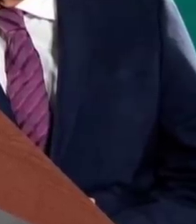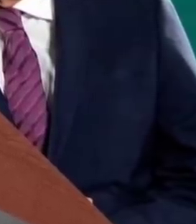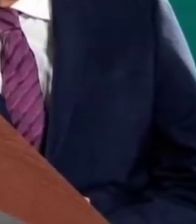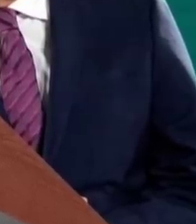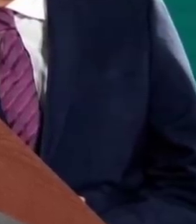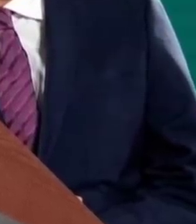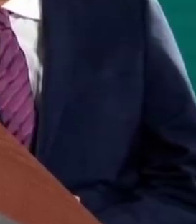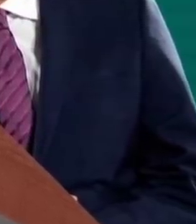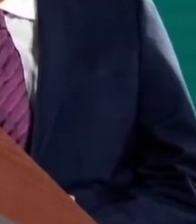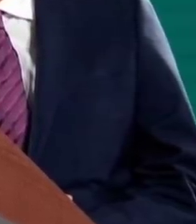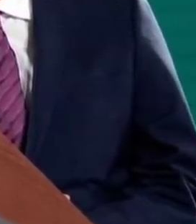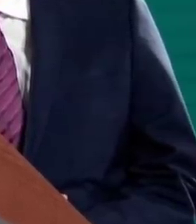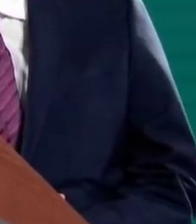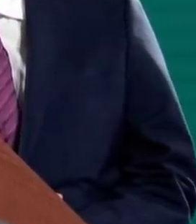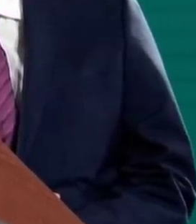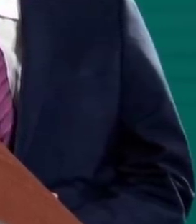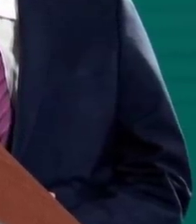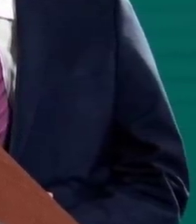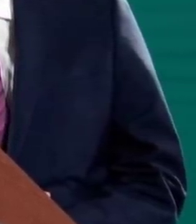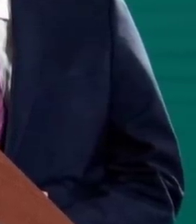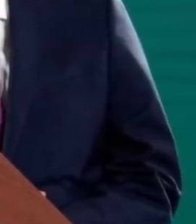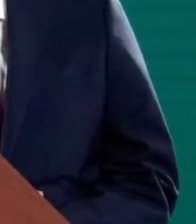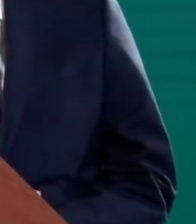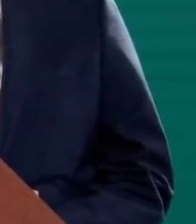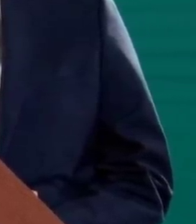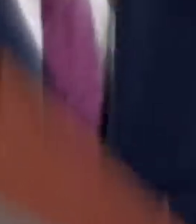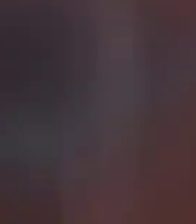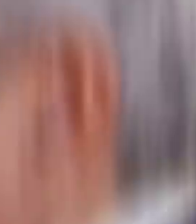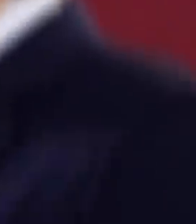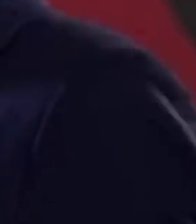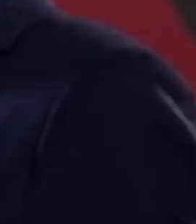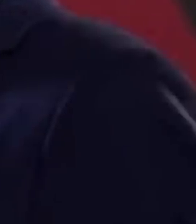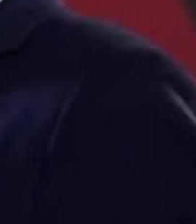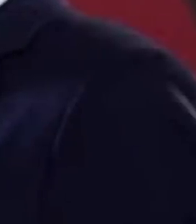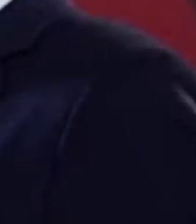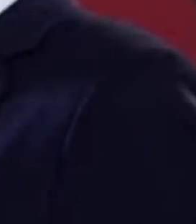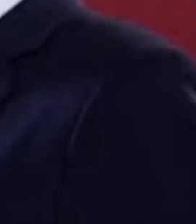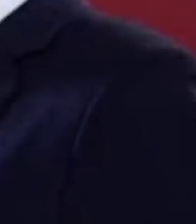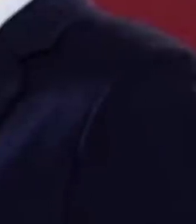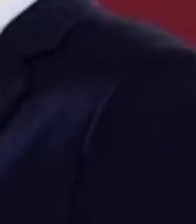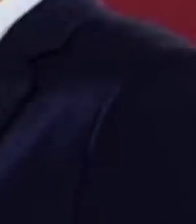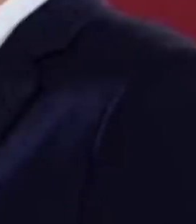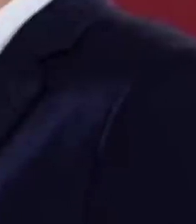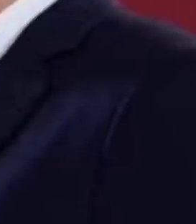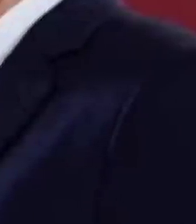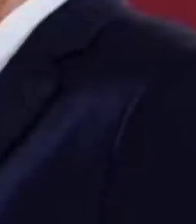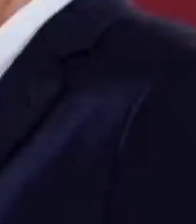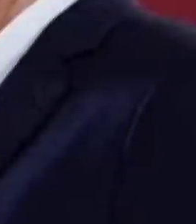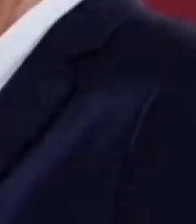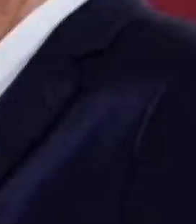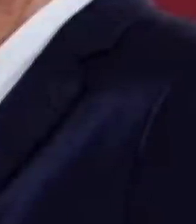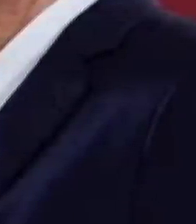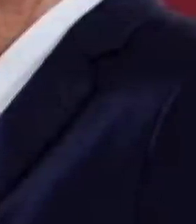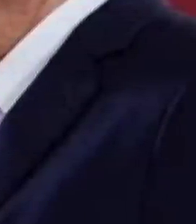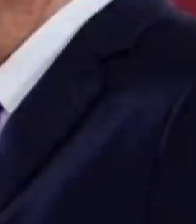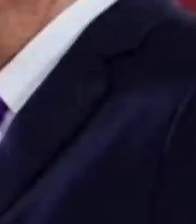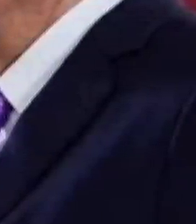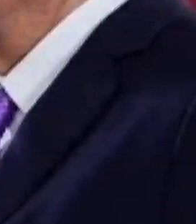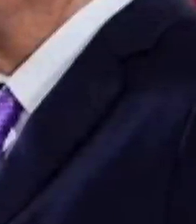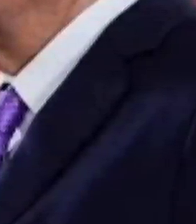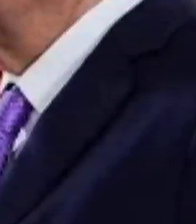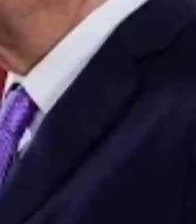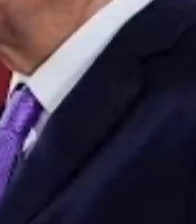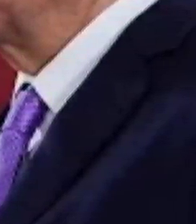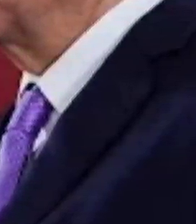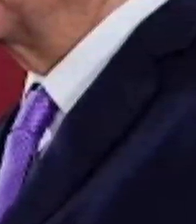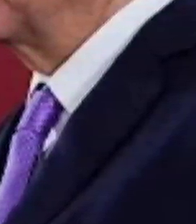El presidente López Obrador es un presidente que muchos querríamos tener, ¿no? Un presidente que va de frente, un